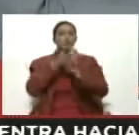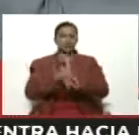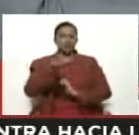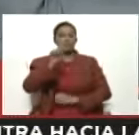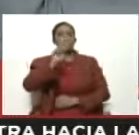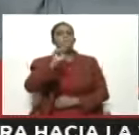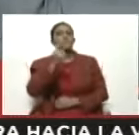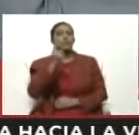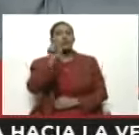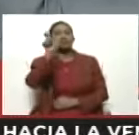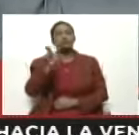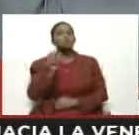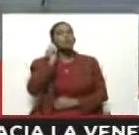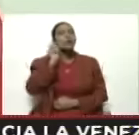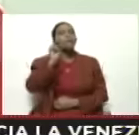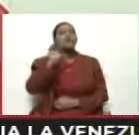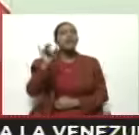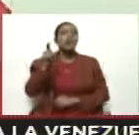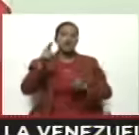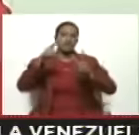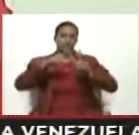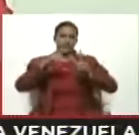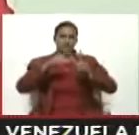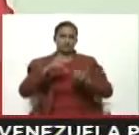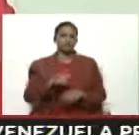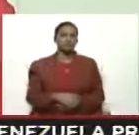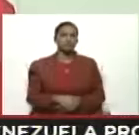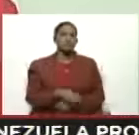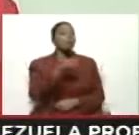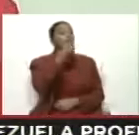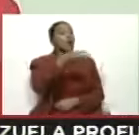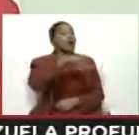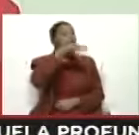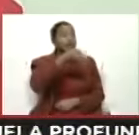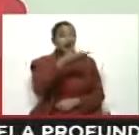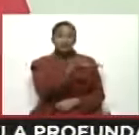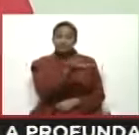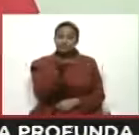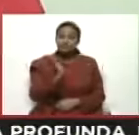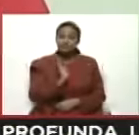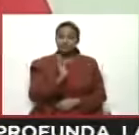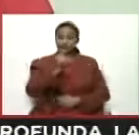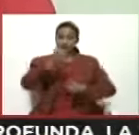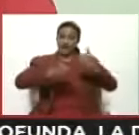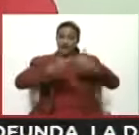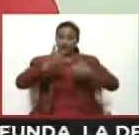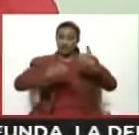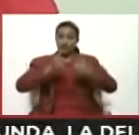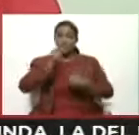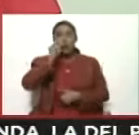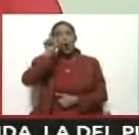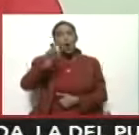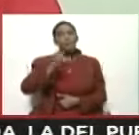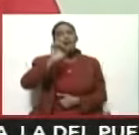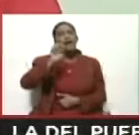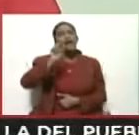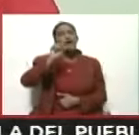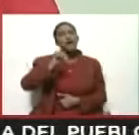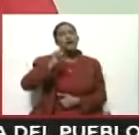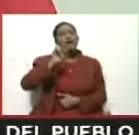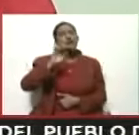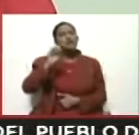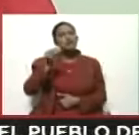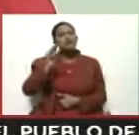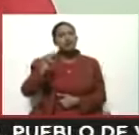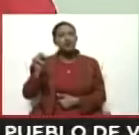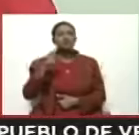por Venezolana de Televisión. Muy buenas tardes a la Dirección Nacional. El candidato Enrique Márquez aseguró en 2013 que